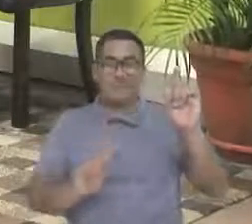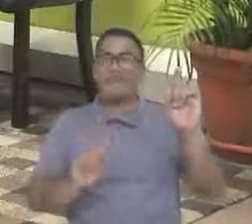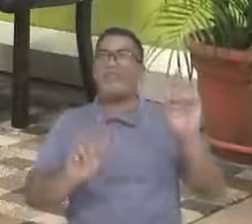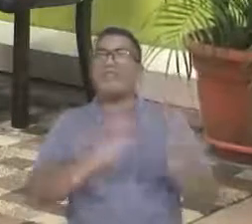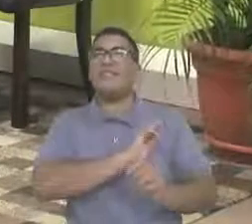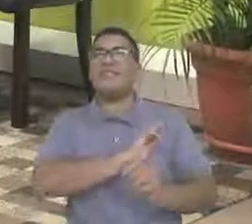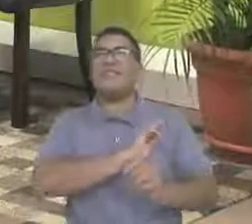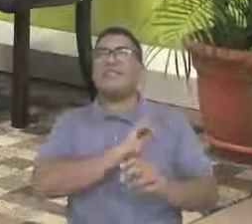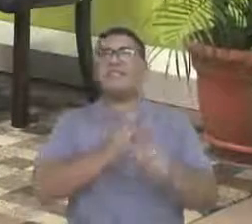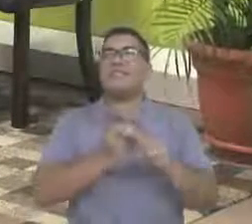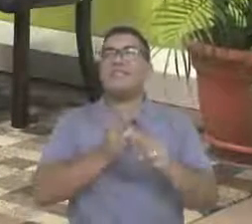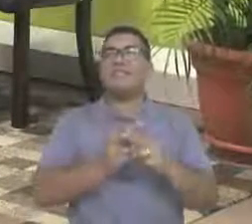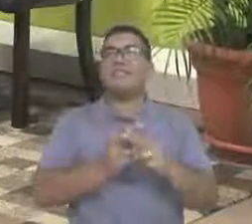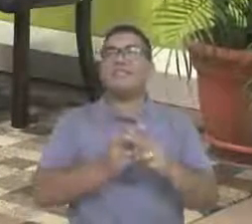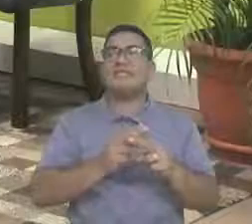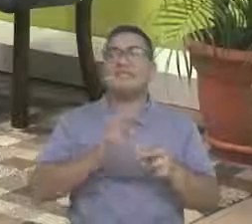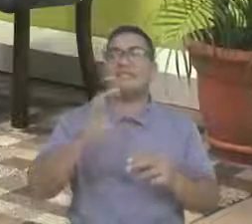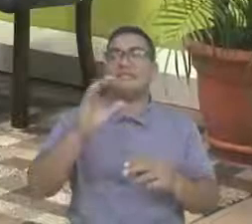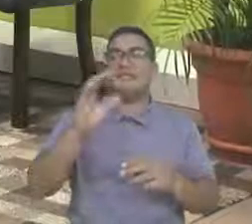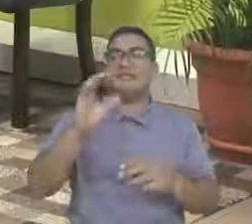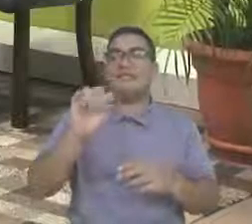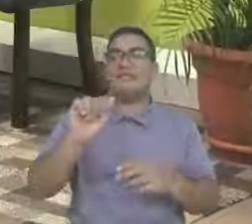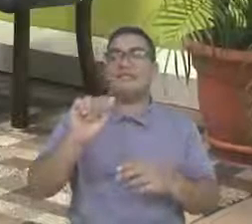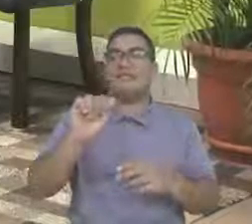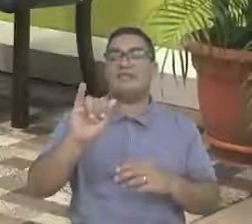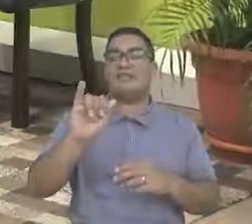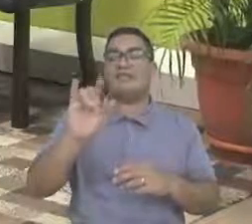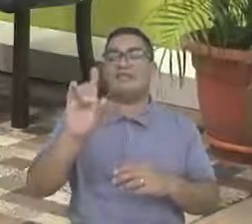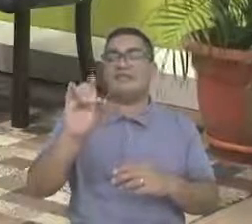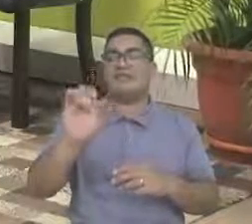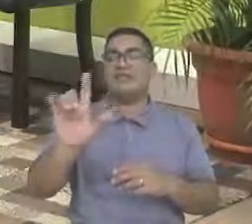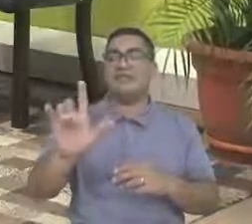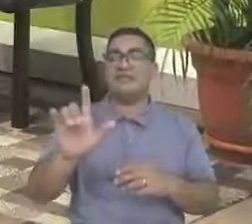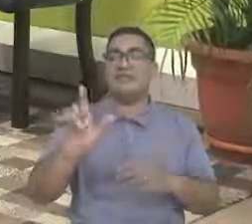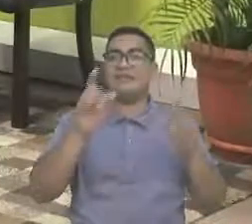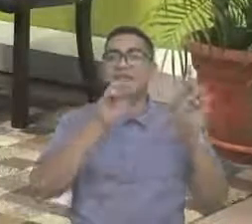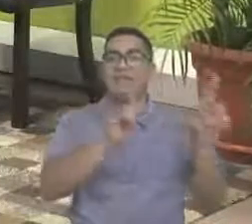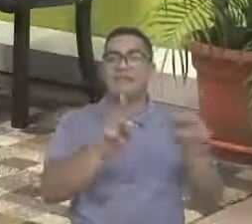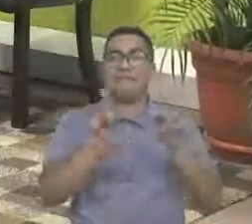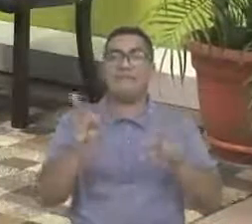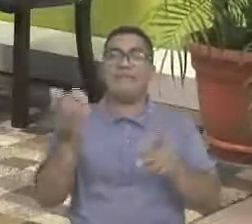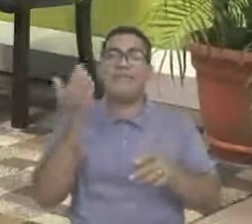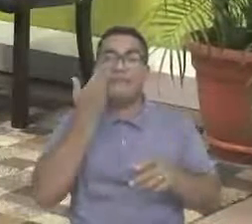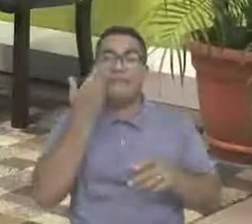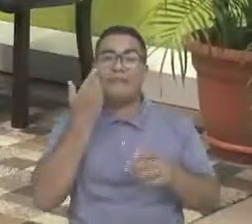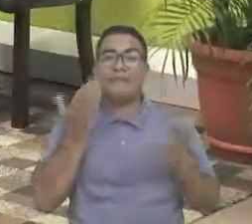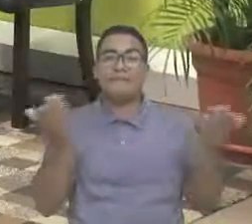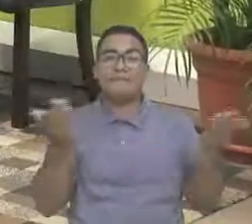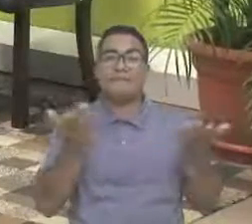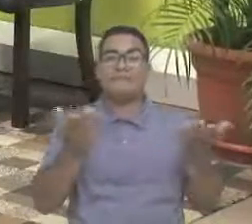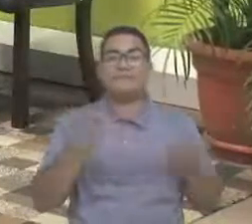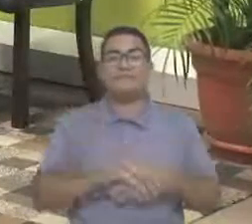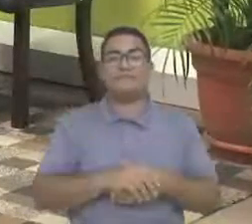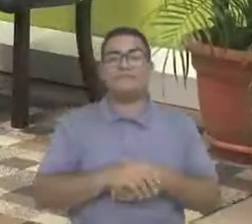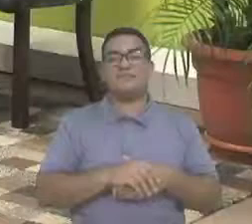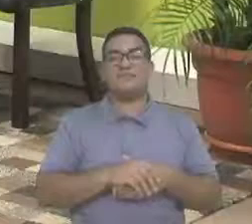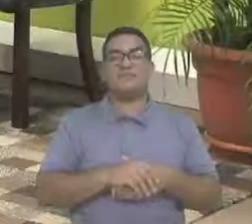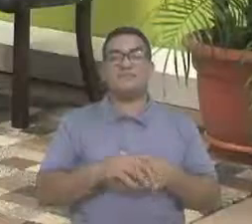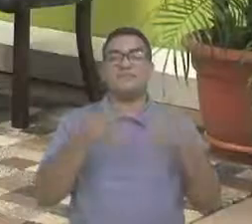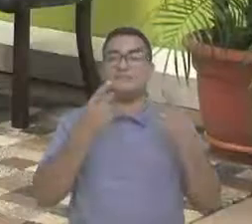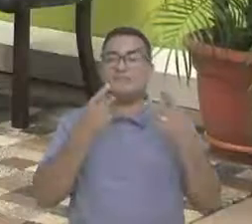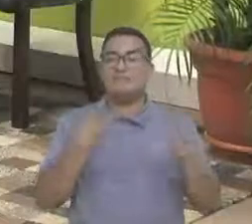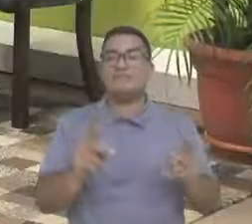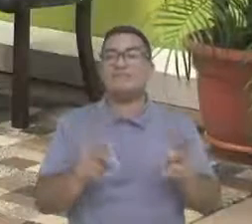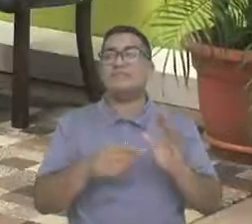una clasificación que se llama clasificación CADIGO, que es la que estratifica a los pacientes de acuerdo al filtrado glomerular. Pero obviamente